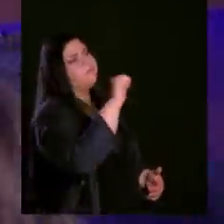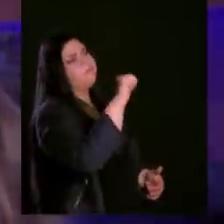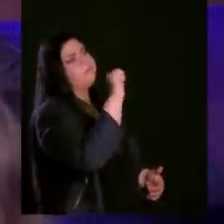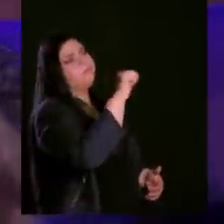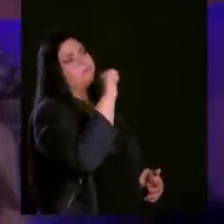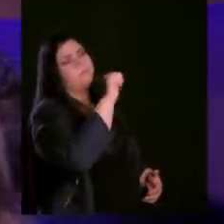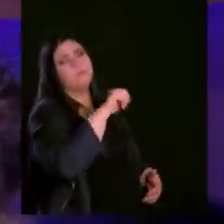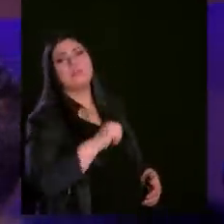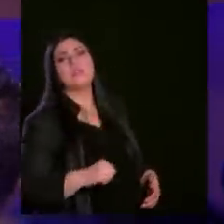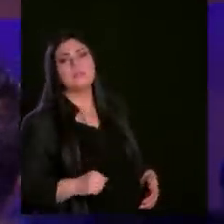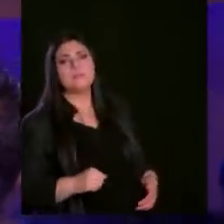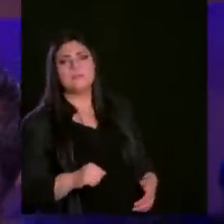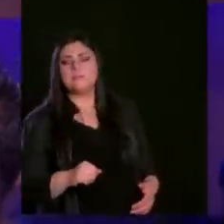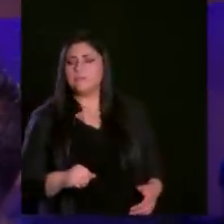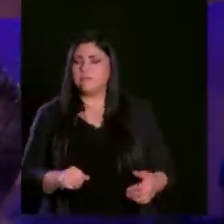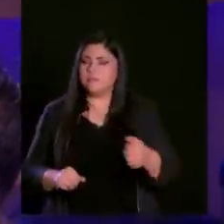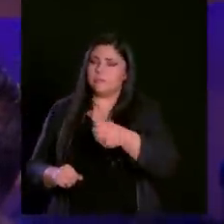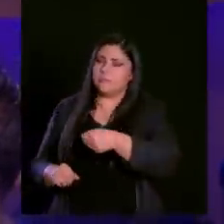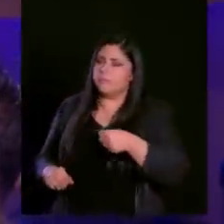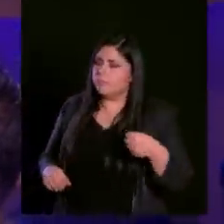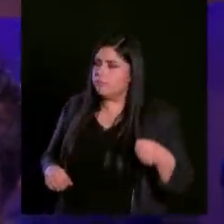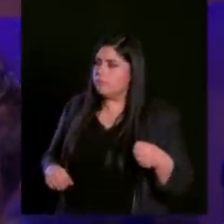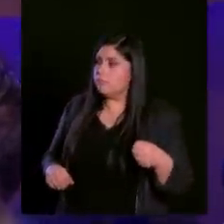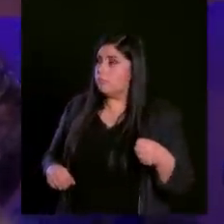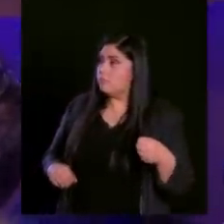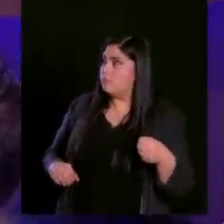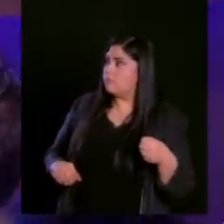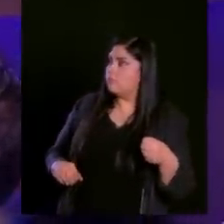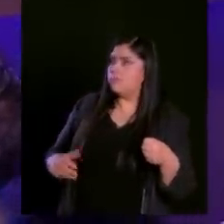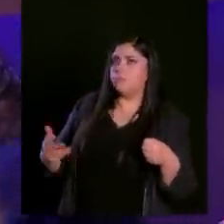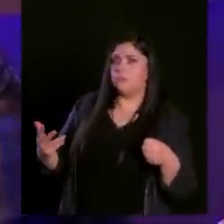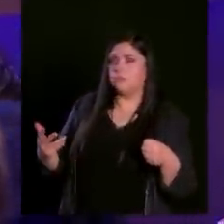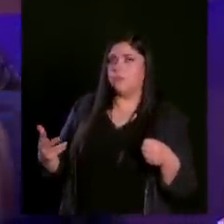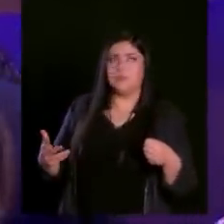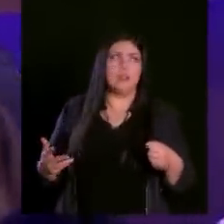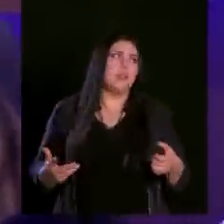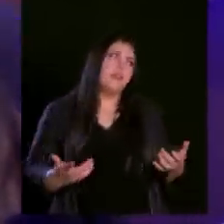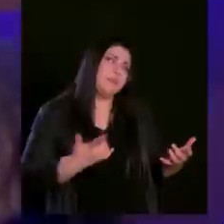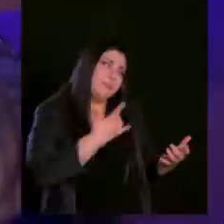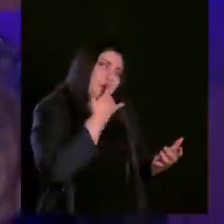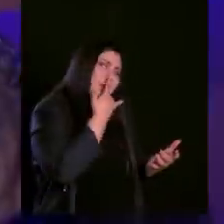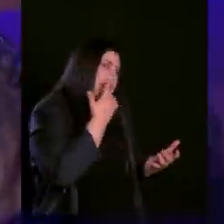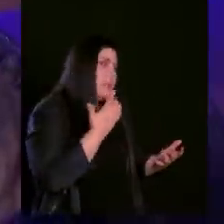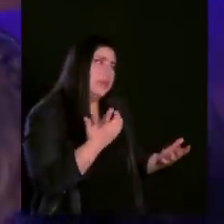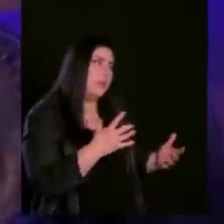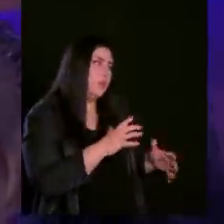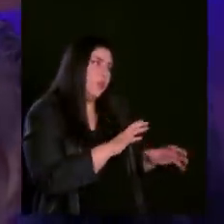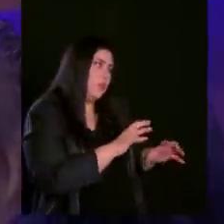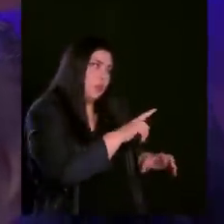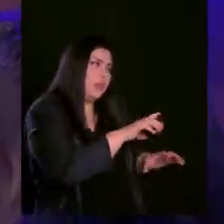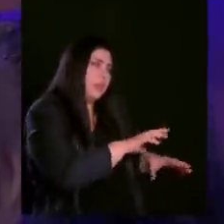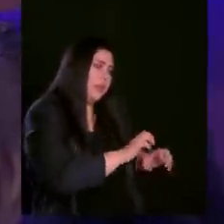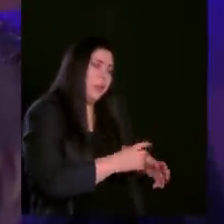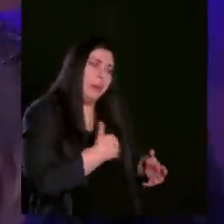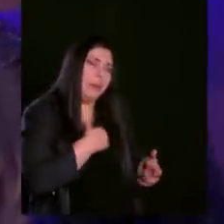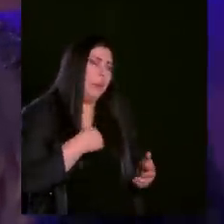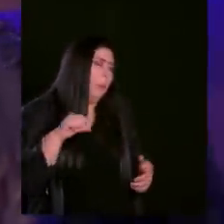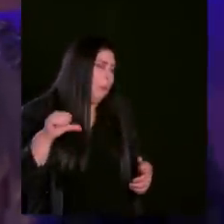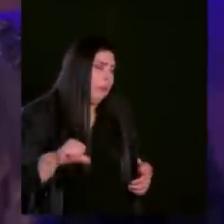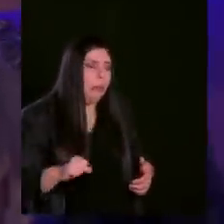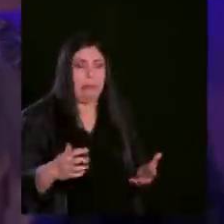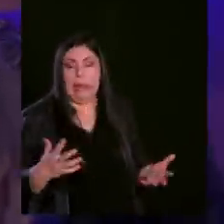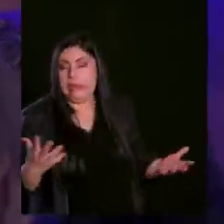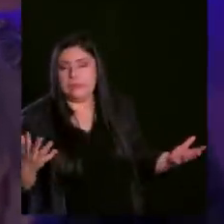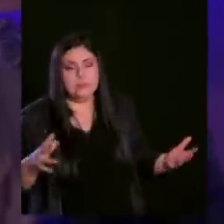Mira David te quiero pedir perdón me clave tus acciones perdonar estaba mal estaba